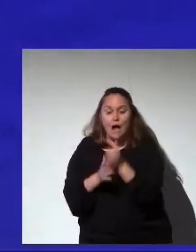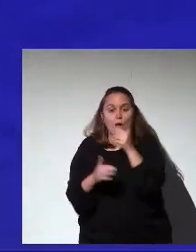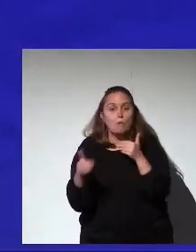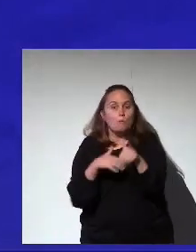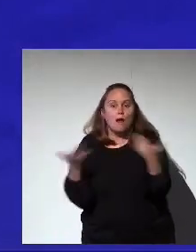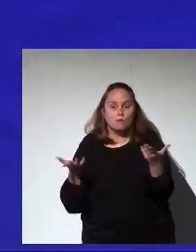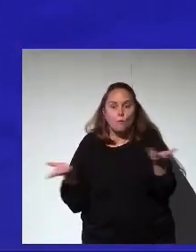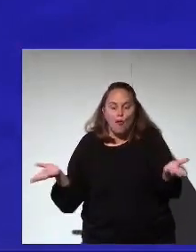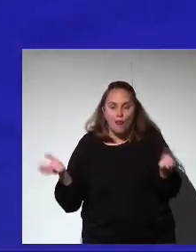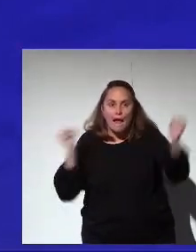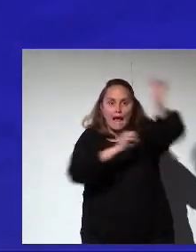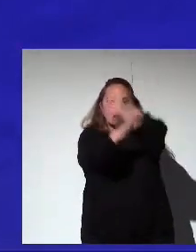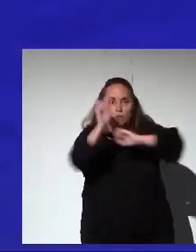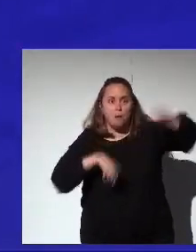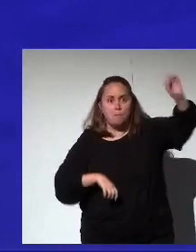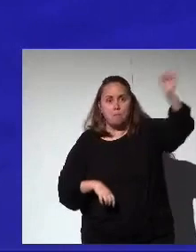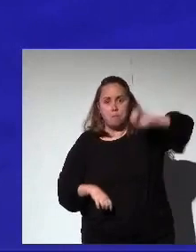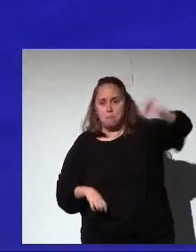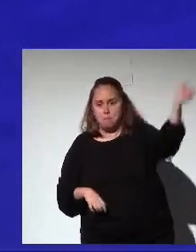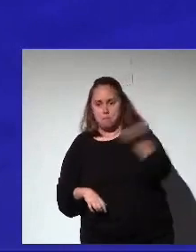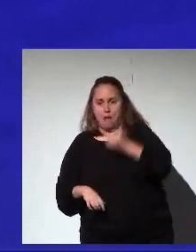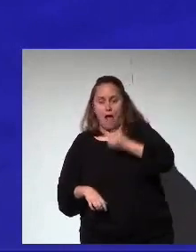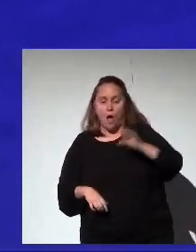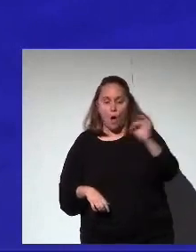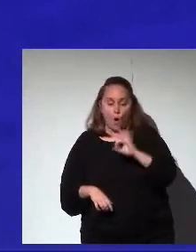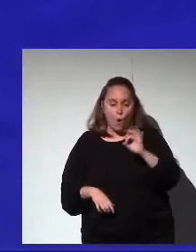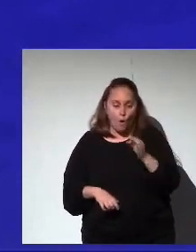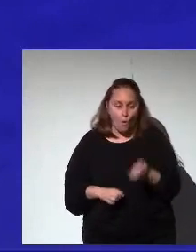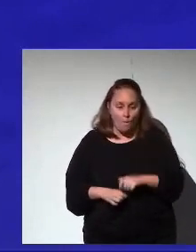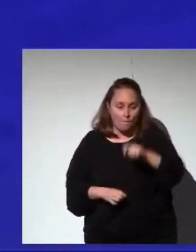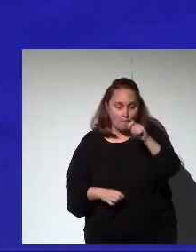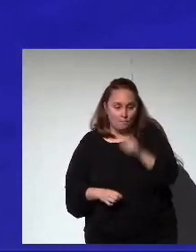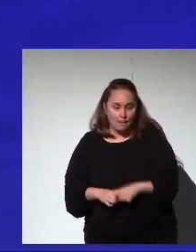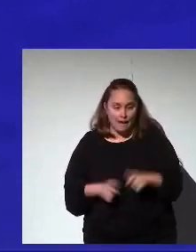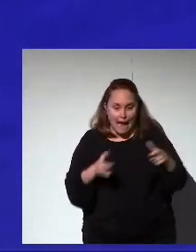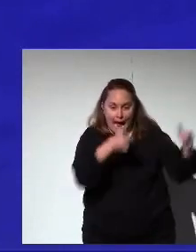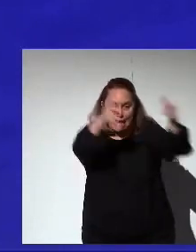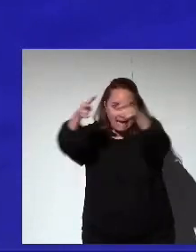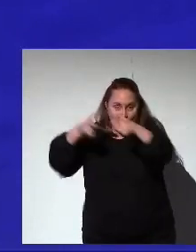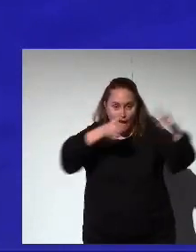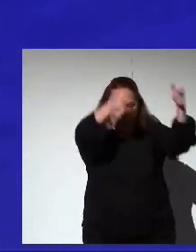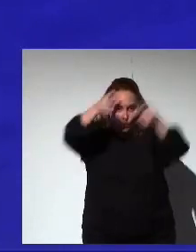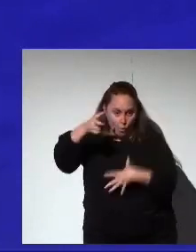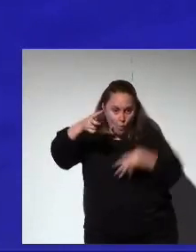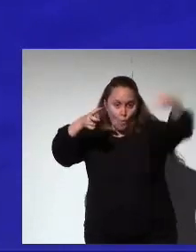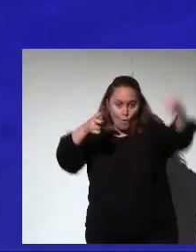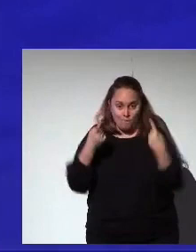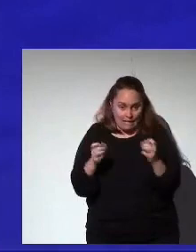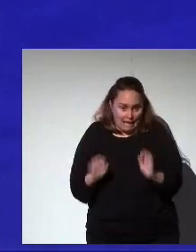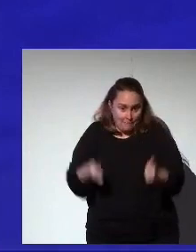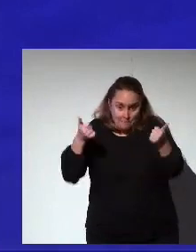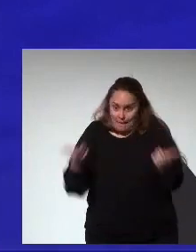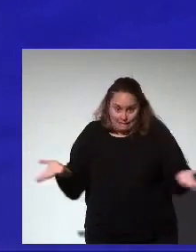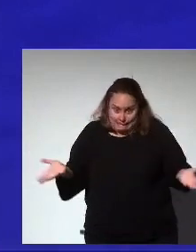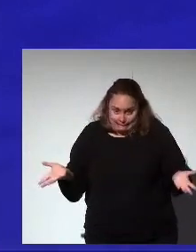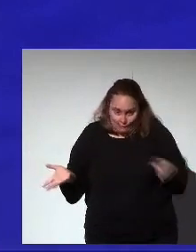invasión alienígena, que son, digamos, los escenarios que nos quedan por ver. Exacto. Y en todos esos escenarios hará falta siempre